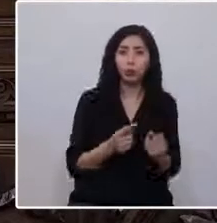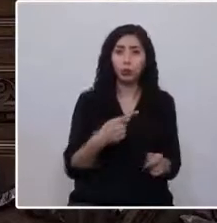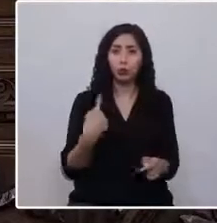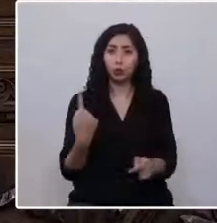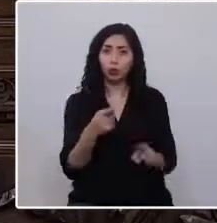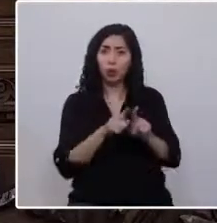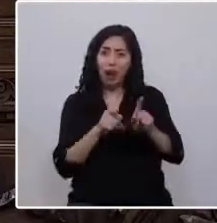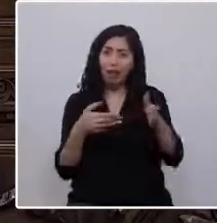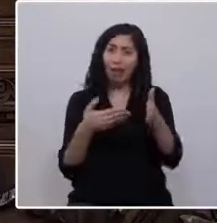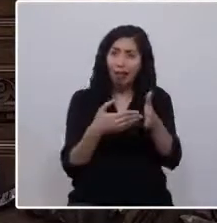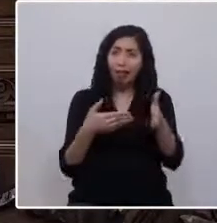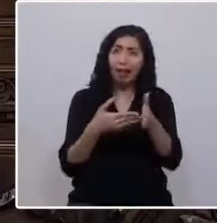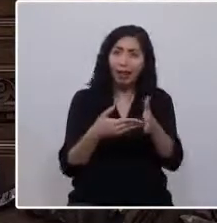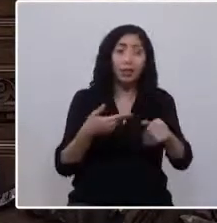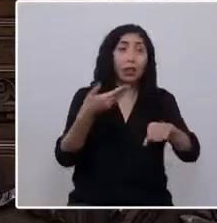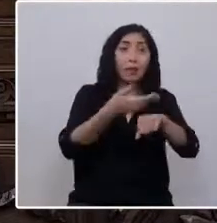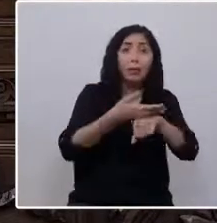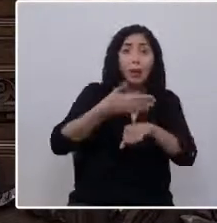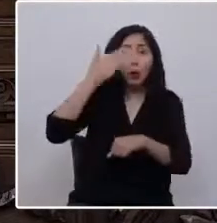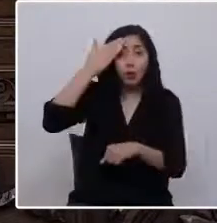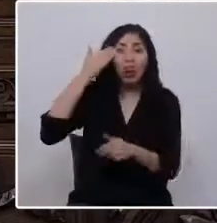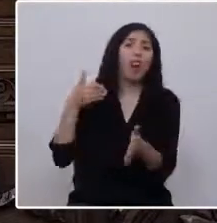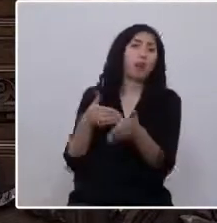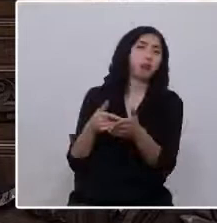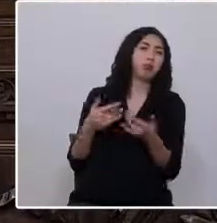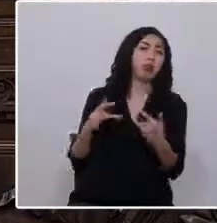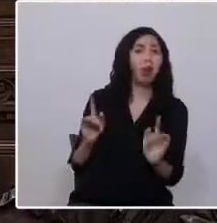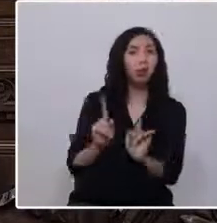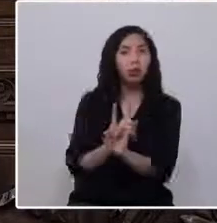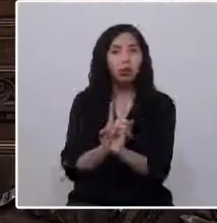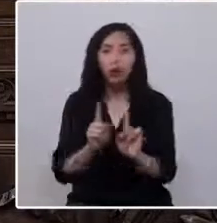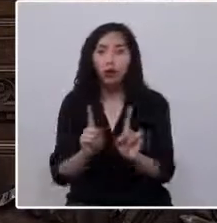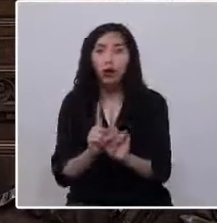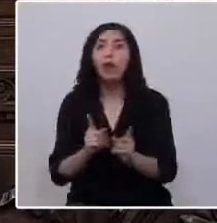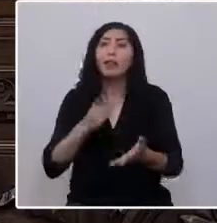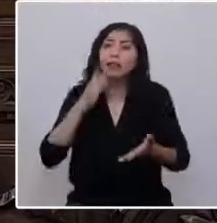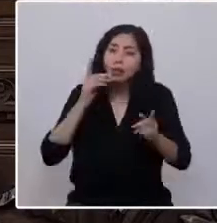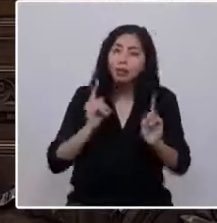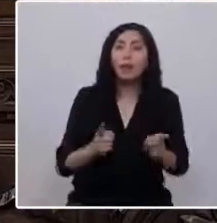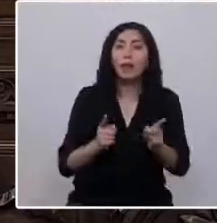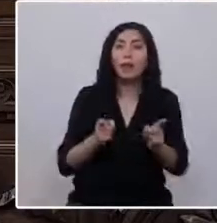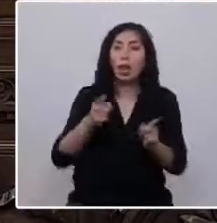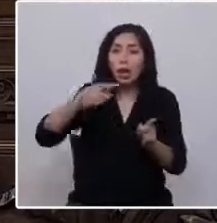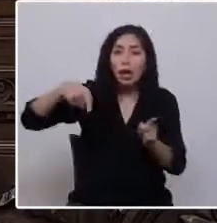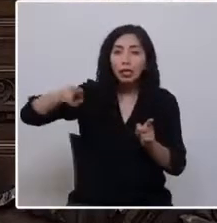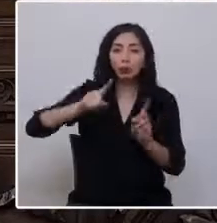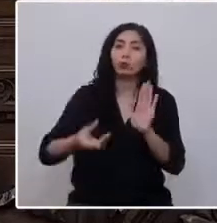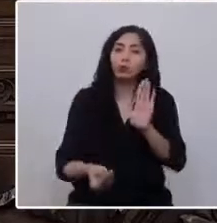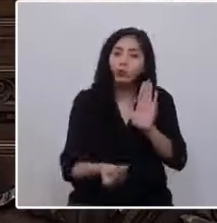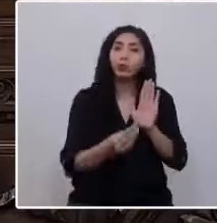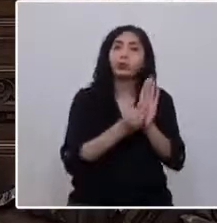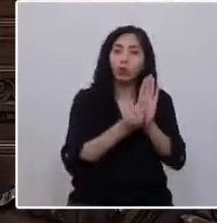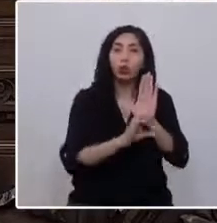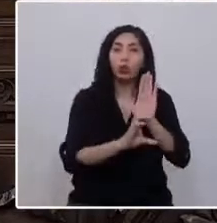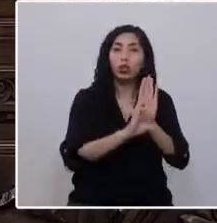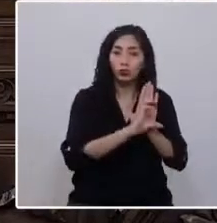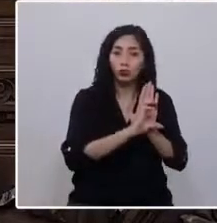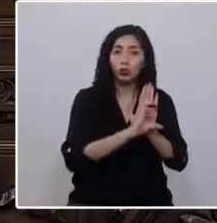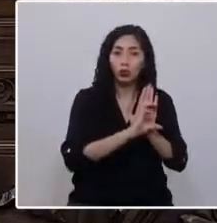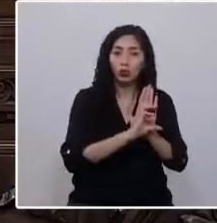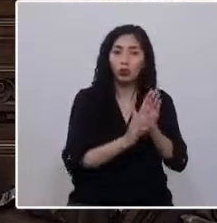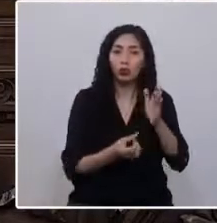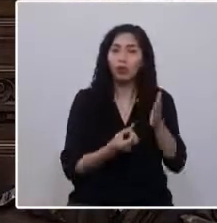a las demandas populares debe ser parte de la constitución el nuevo verbo el nuevo verbo democrático y